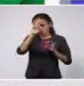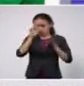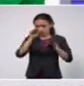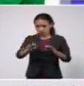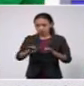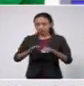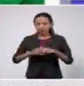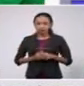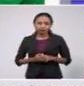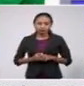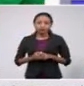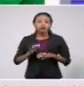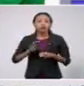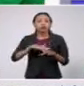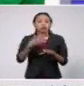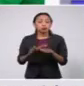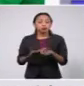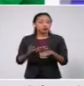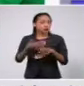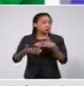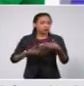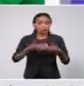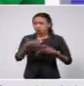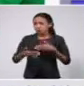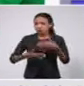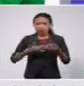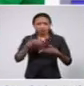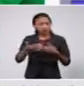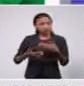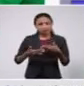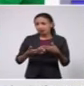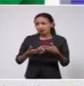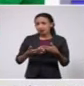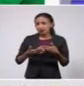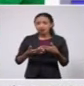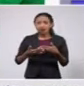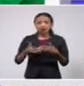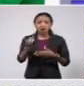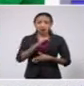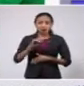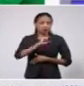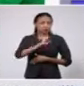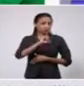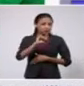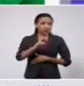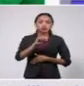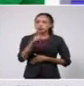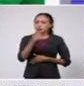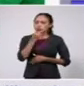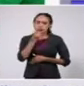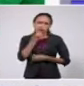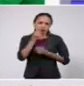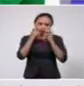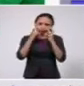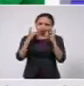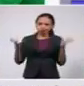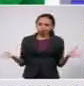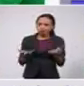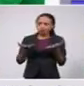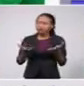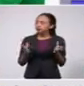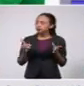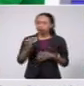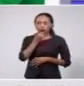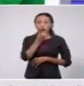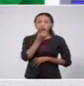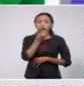Lamentablemente hizo una bradicardia extrema, una parada en asistolia, de la cual no fue posible su reanimación, no